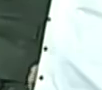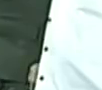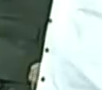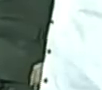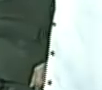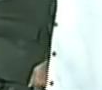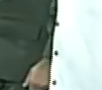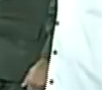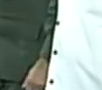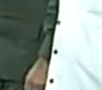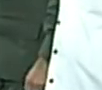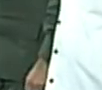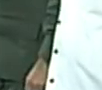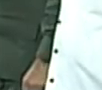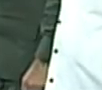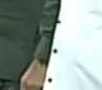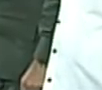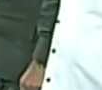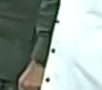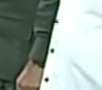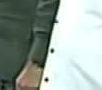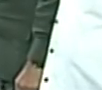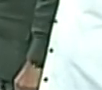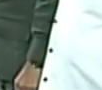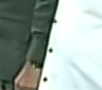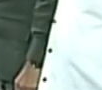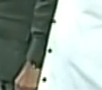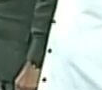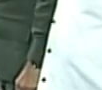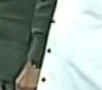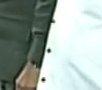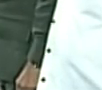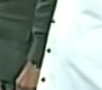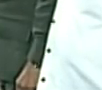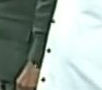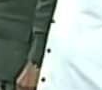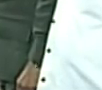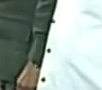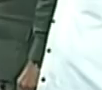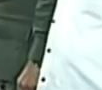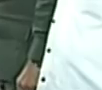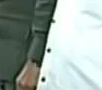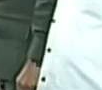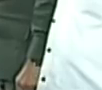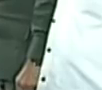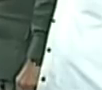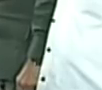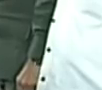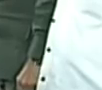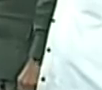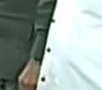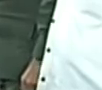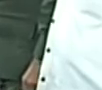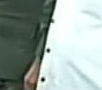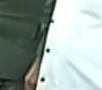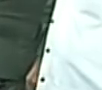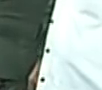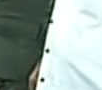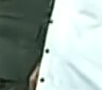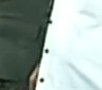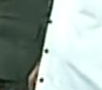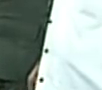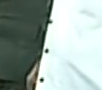nacional, a cargo del presidente constitucional de la República, Nicolás Maduro Moros. Recordemos que se han activado todos los